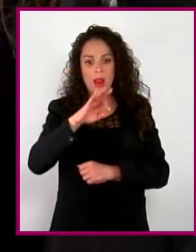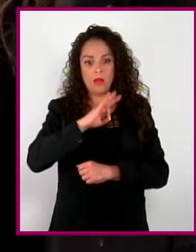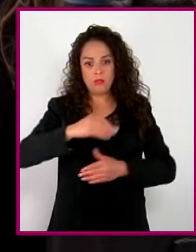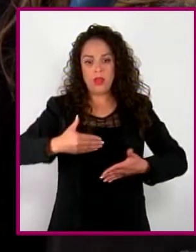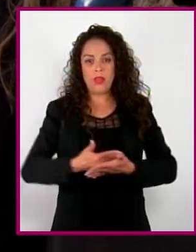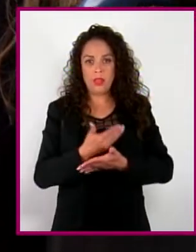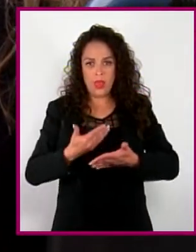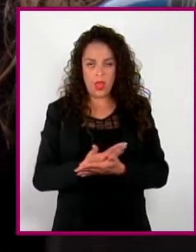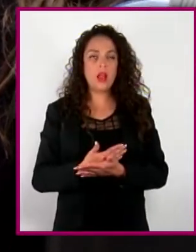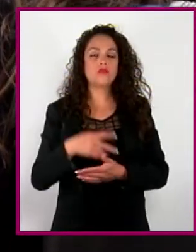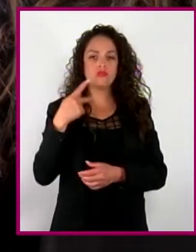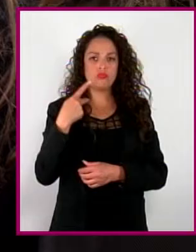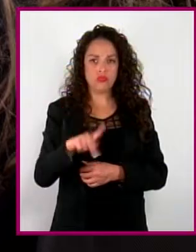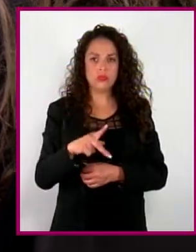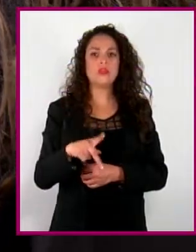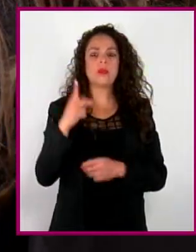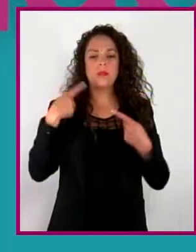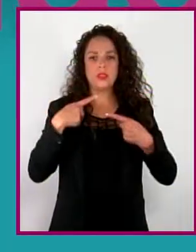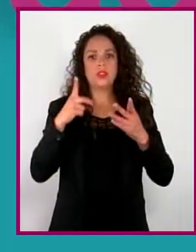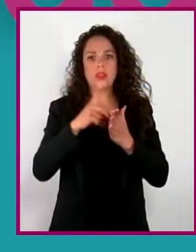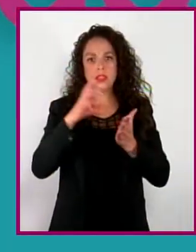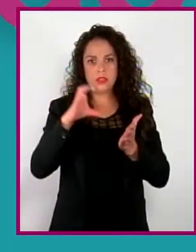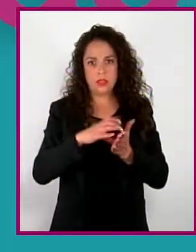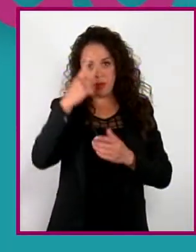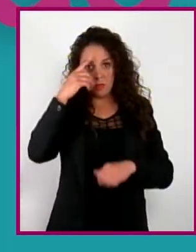para proteger sus derechos en esta materia.